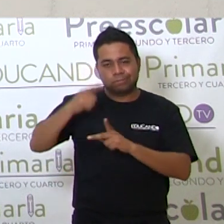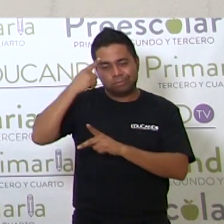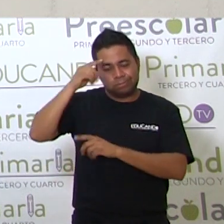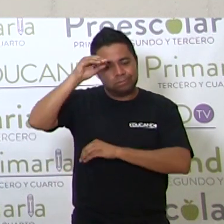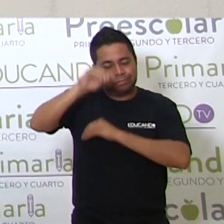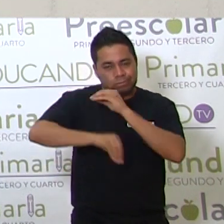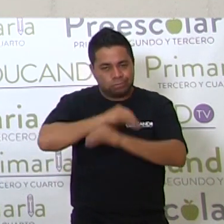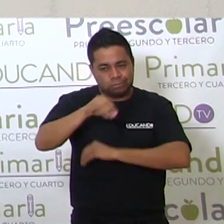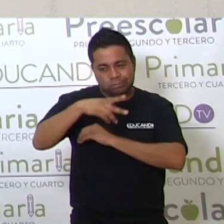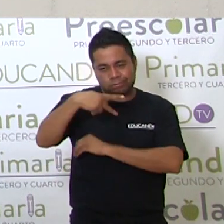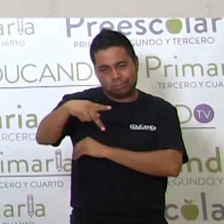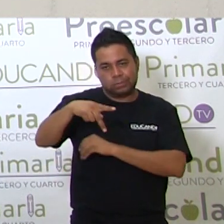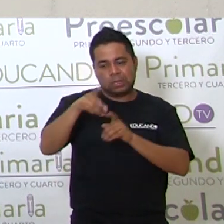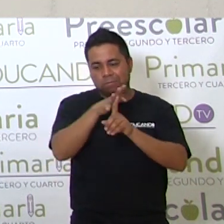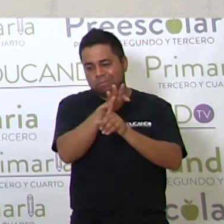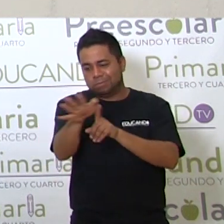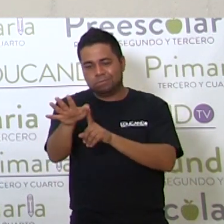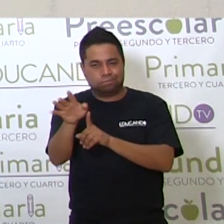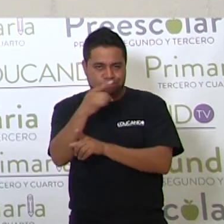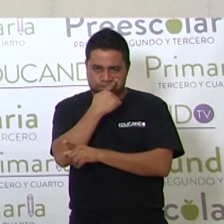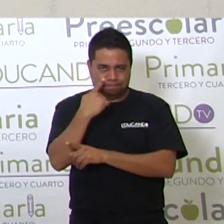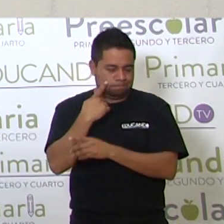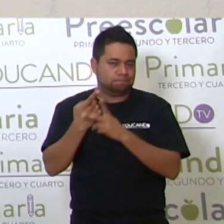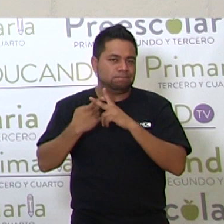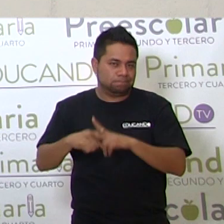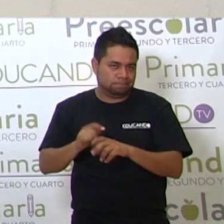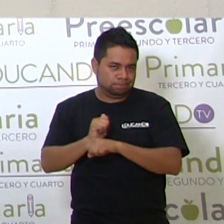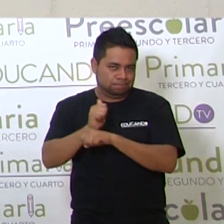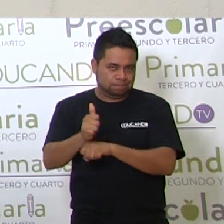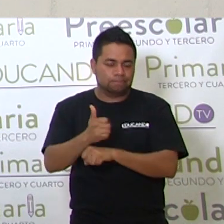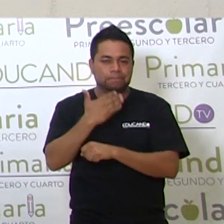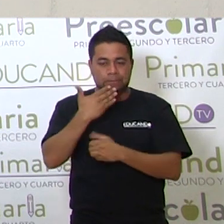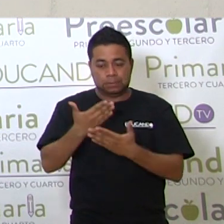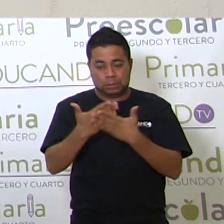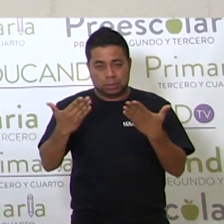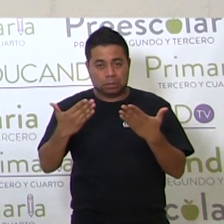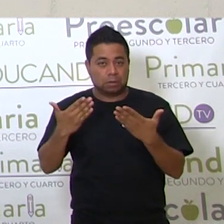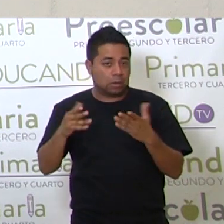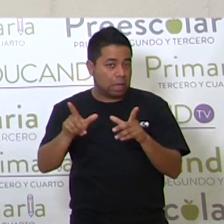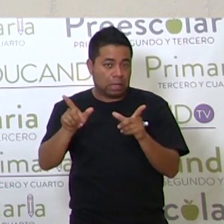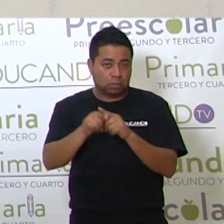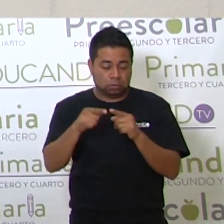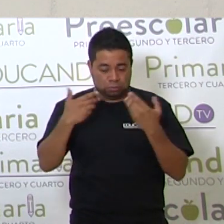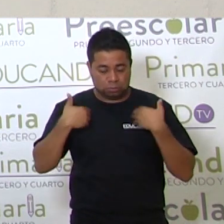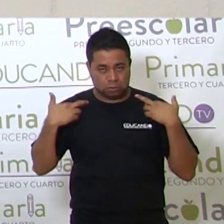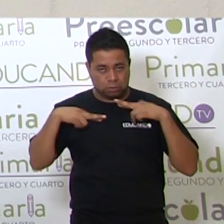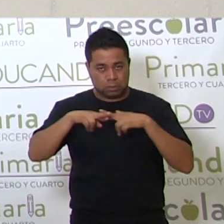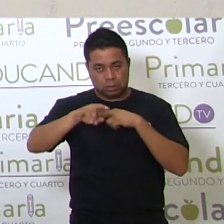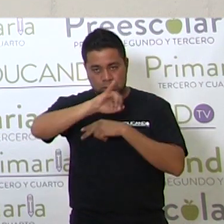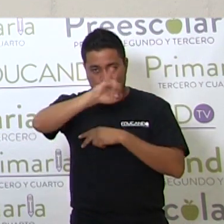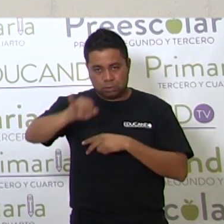su propio mapa conceptual. Por mi parte, eso es todo. Soy Jorge